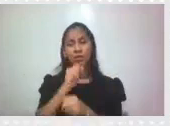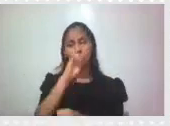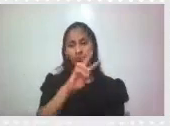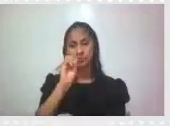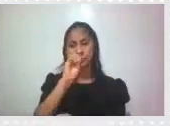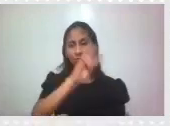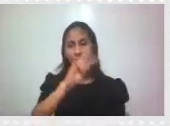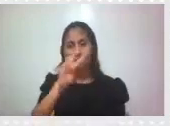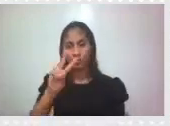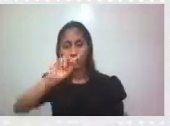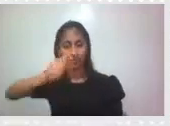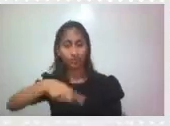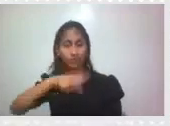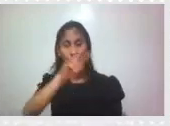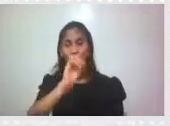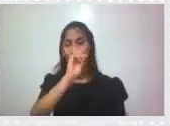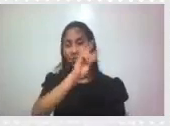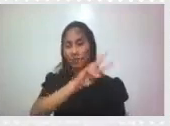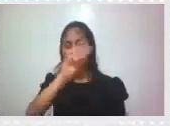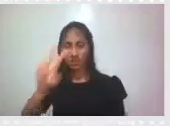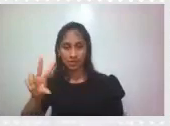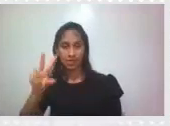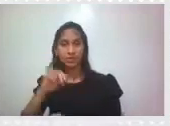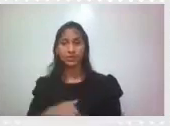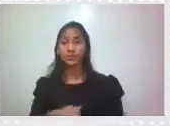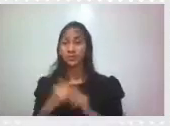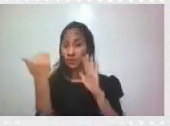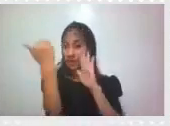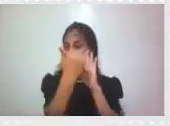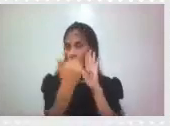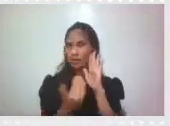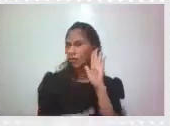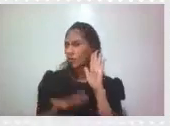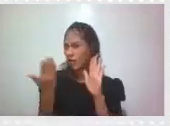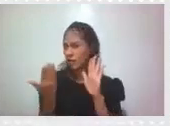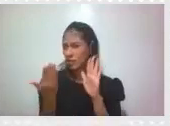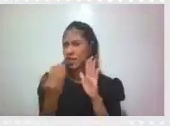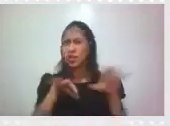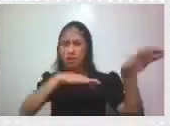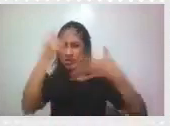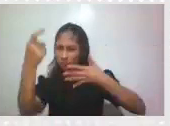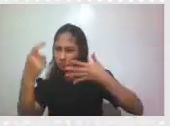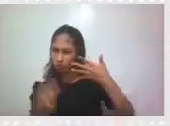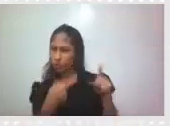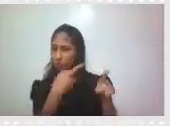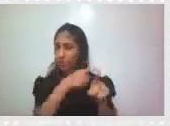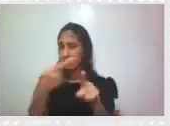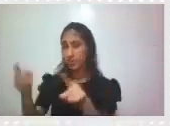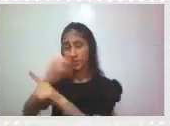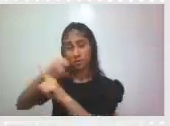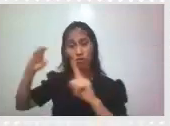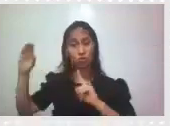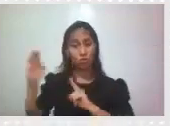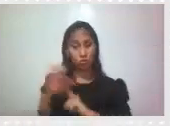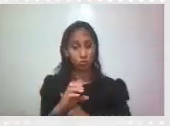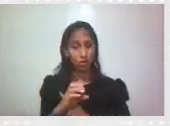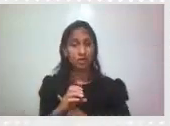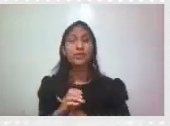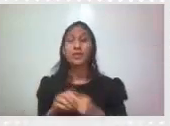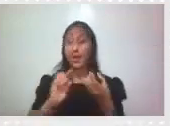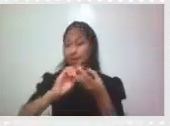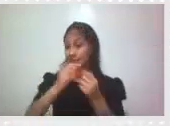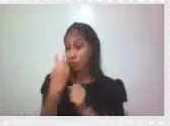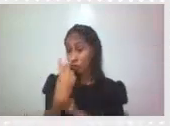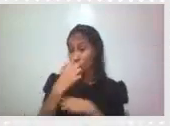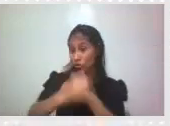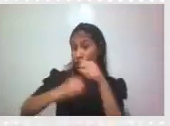2022-2023. La Agenda Indígena es una acción intercultural que la renovamos cada 2 años en plena coordinación